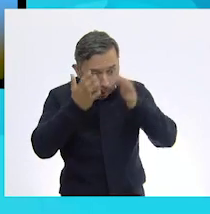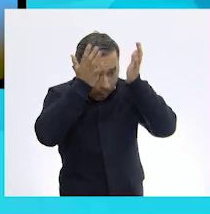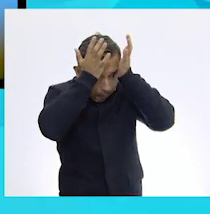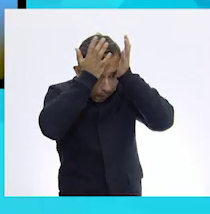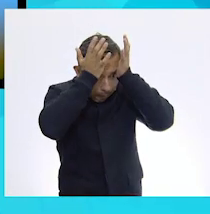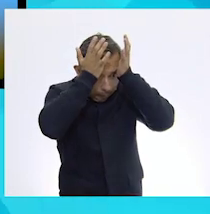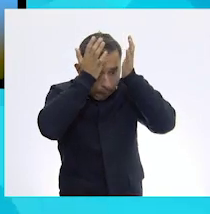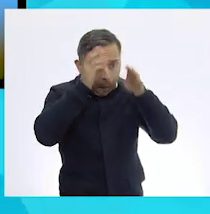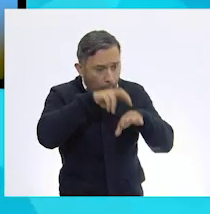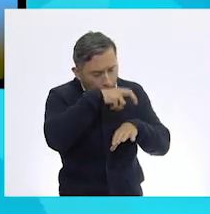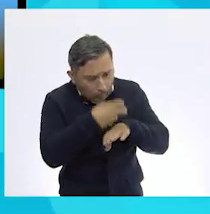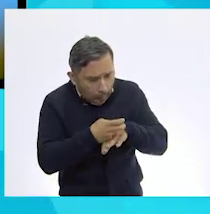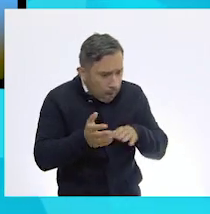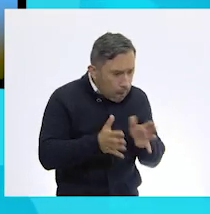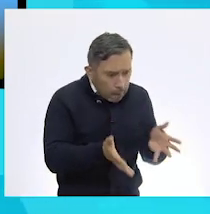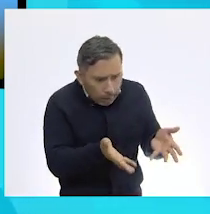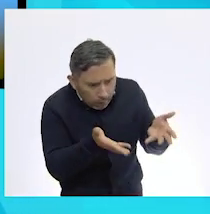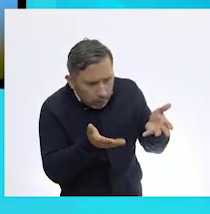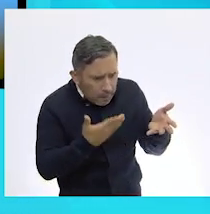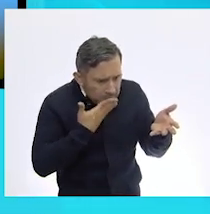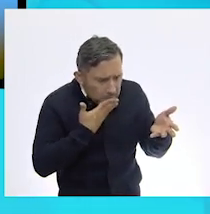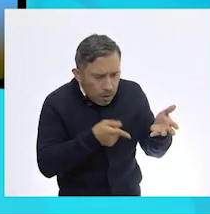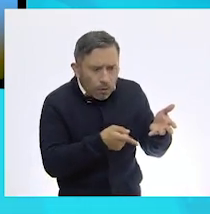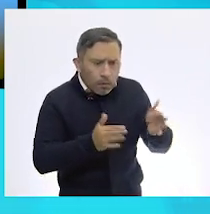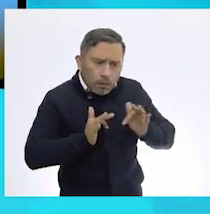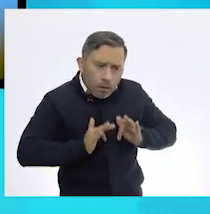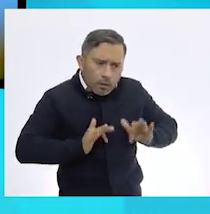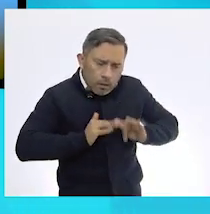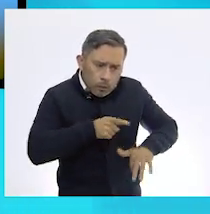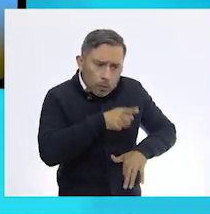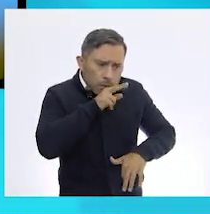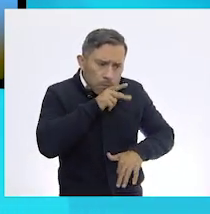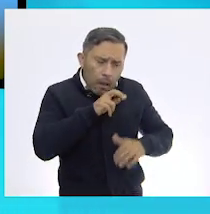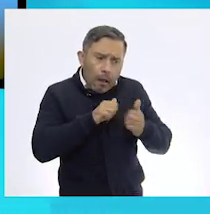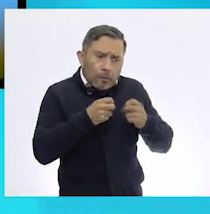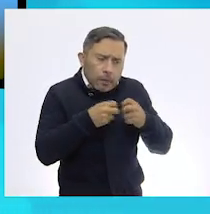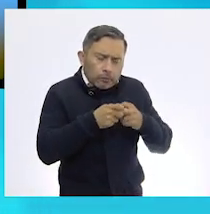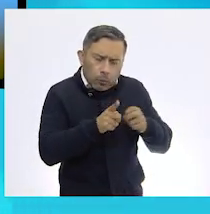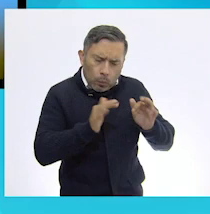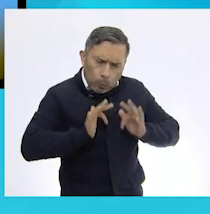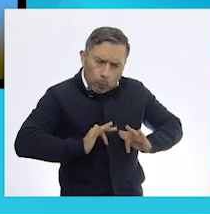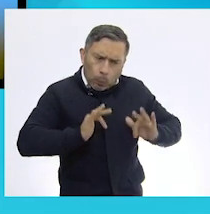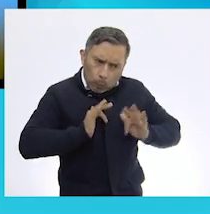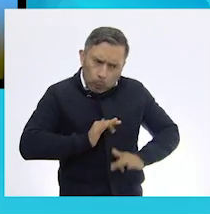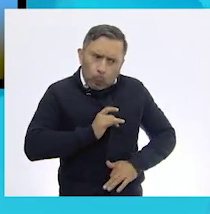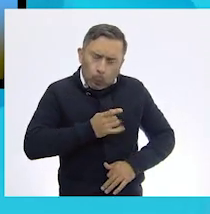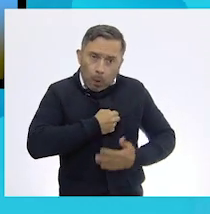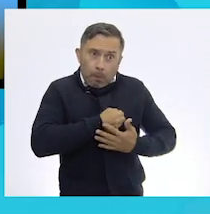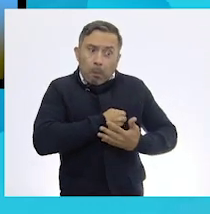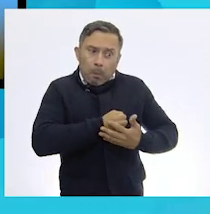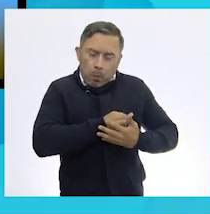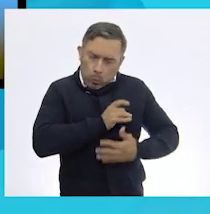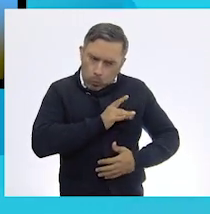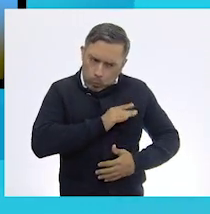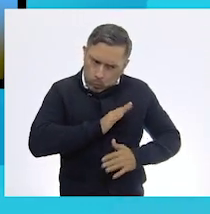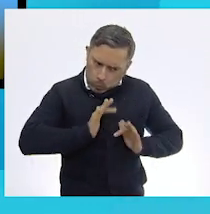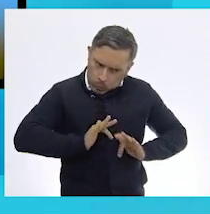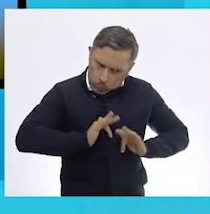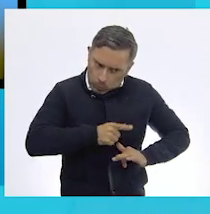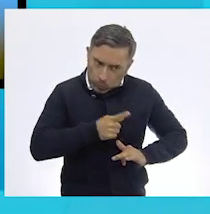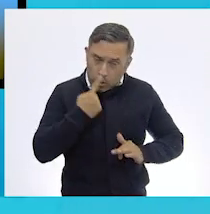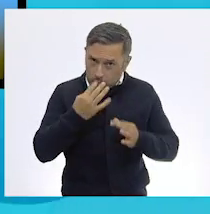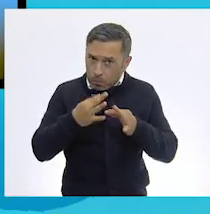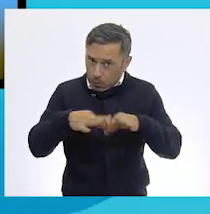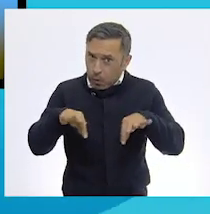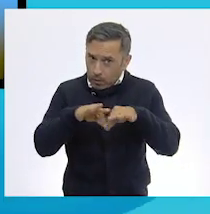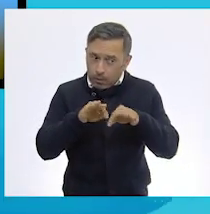¿Estás bien? Tranquila, tranquila, no te asustes. Estamos hablando de estas cosas importantes para poderlas